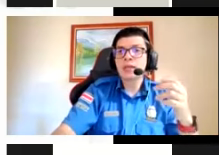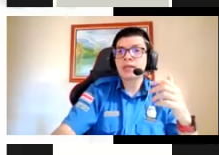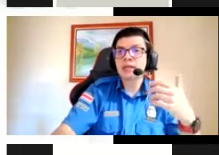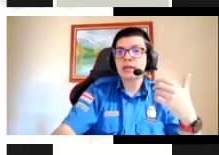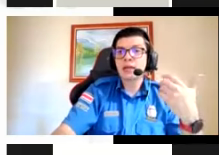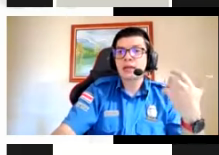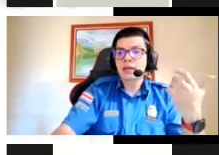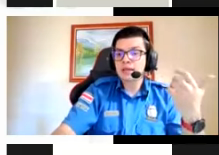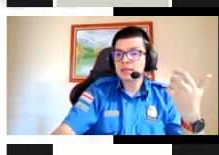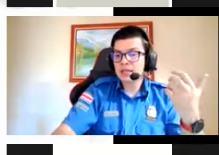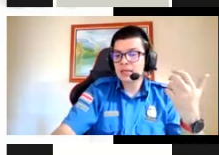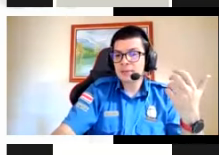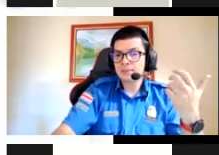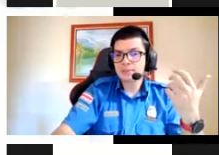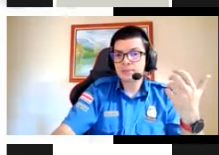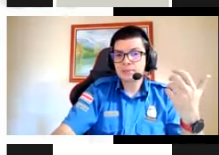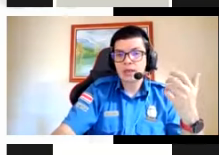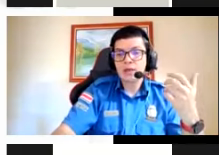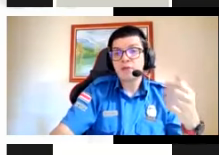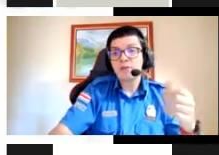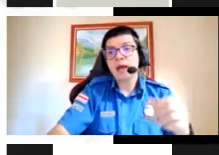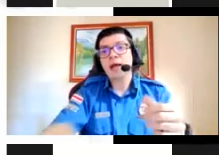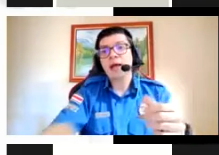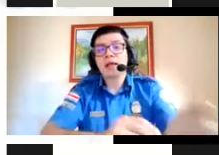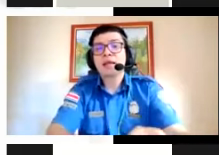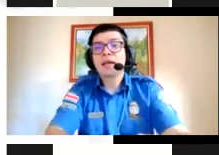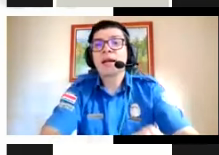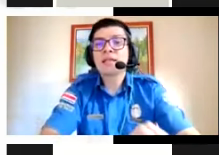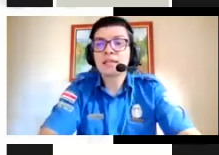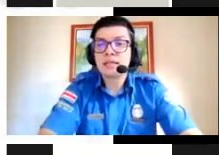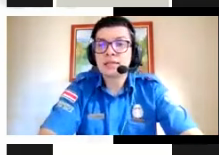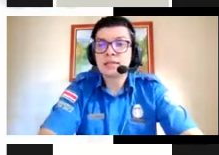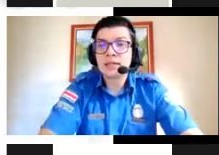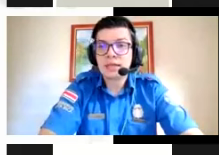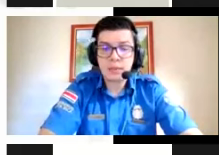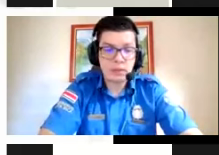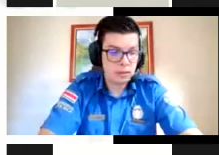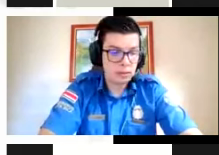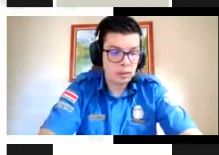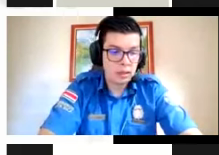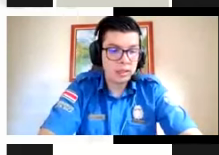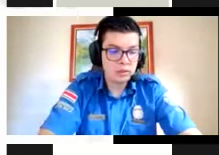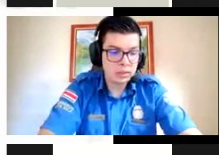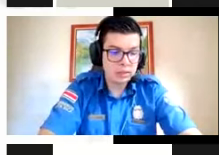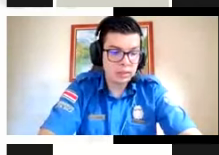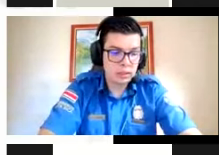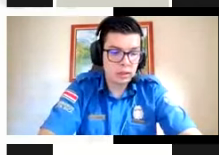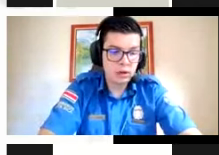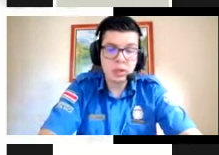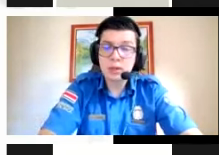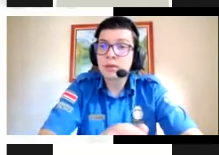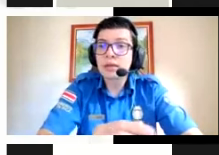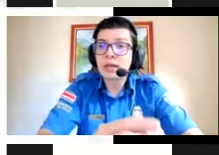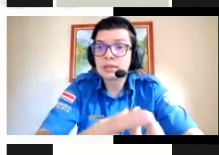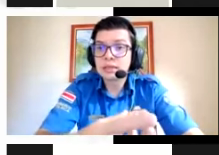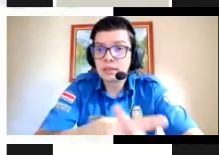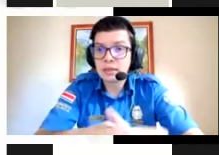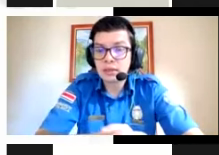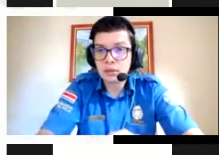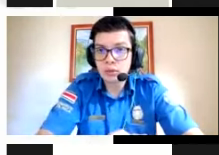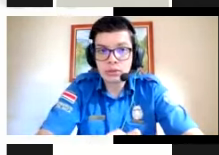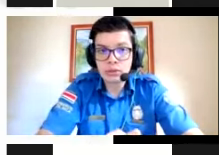simplemente que esa flama del gas se queme. Y eso es lo